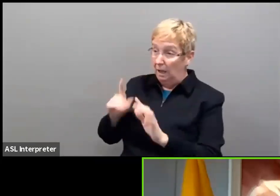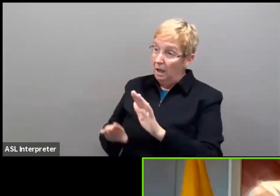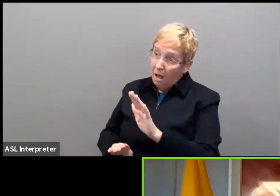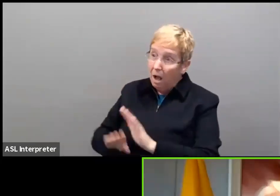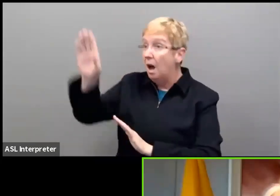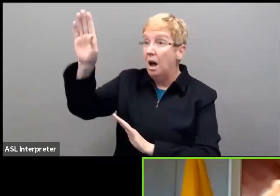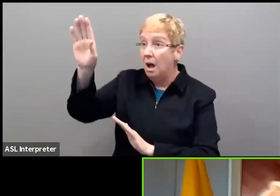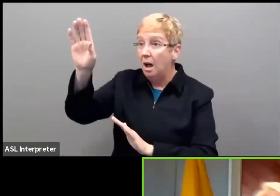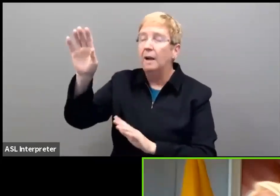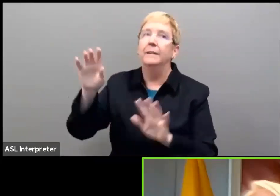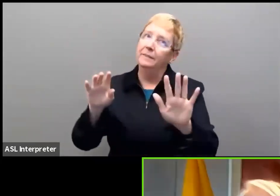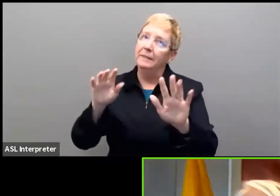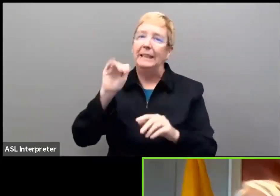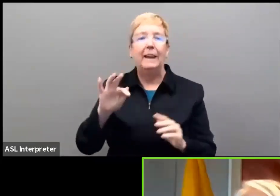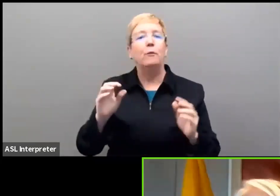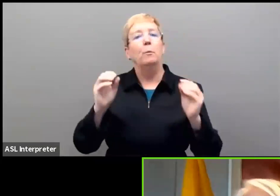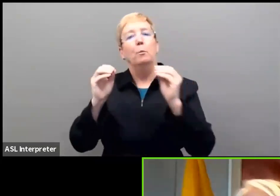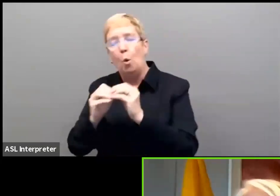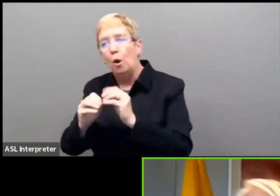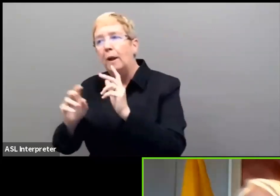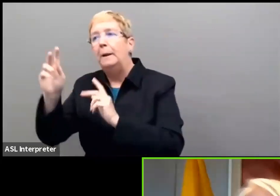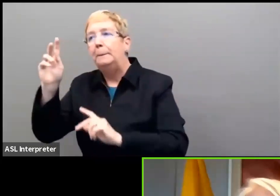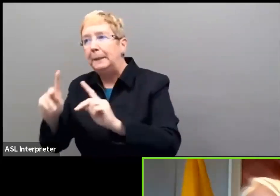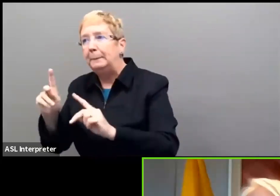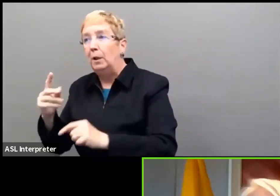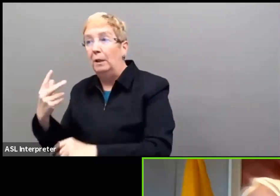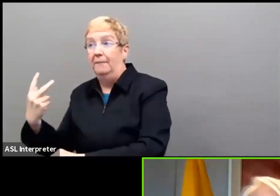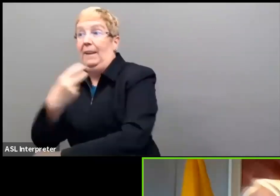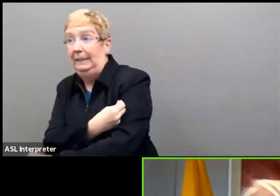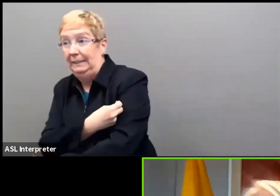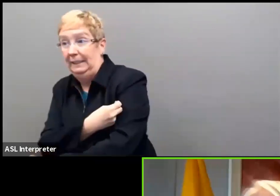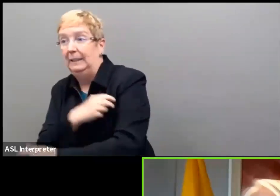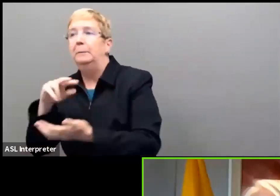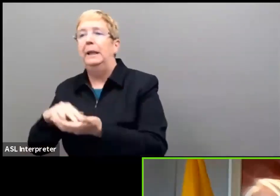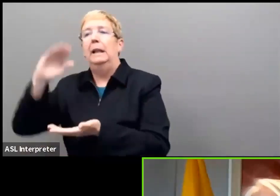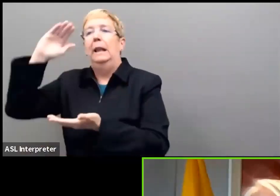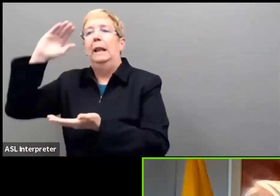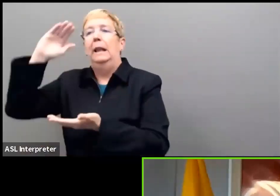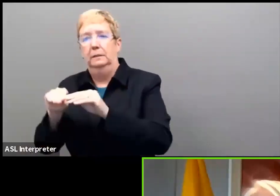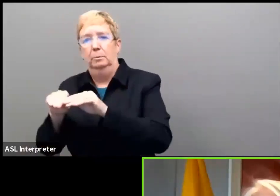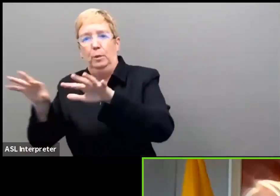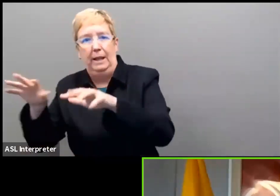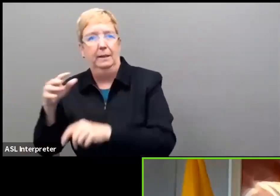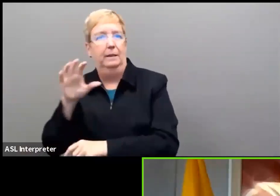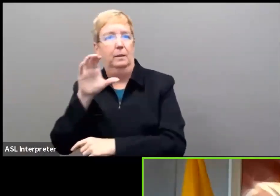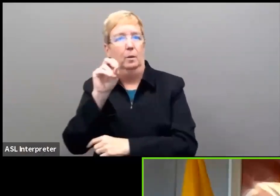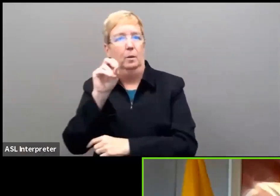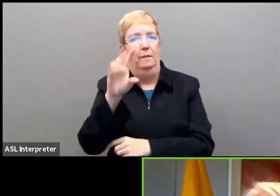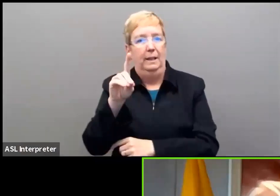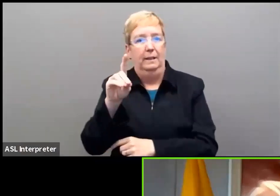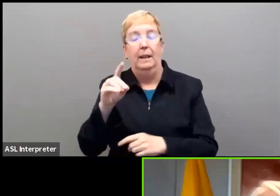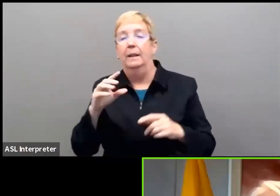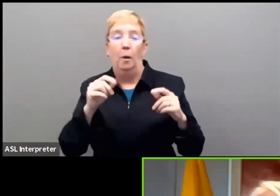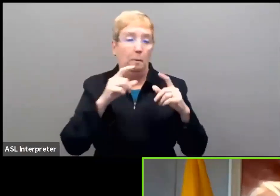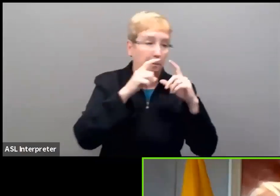tenemos 500 casos al día. Si ya no hacemos el híbrido, puedo reducir la transmisión y reducir el número de casos a menos